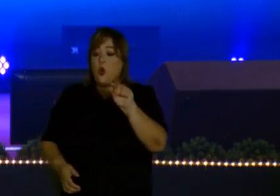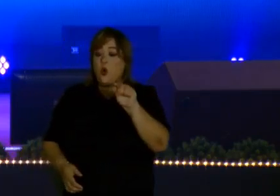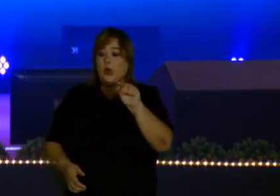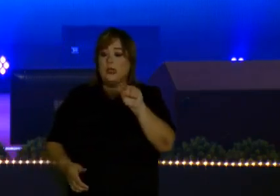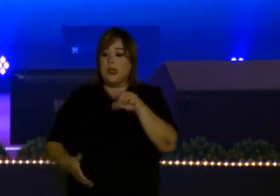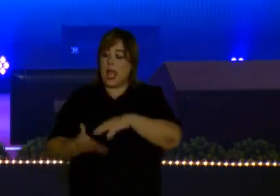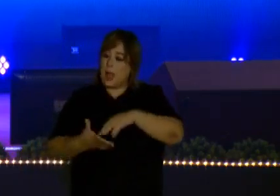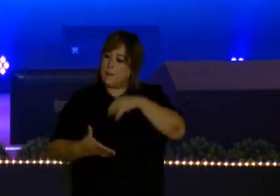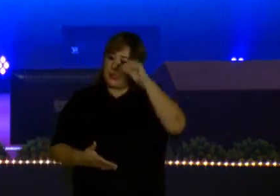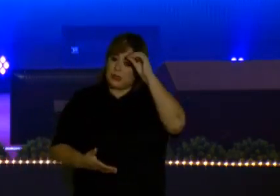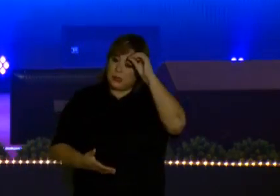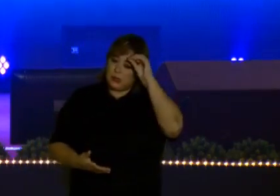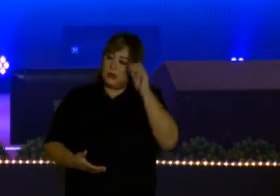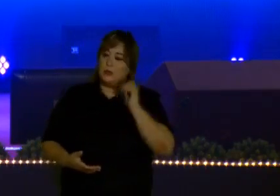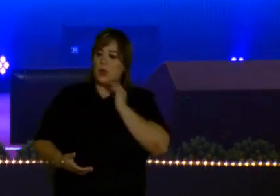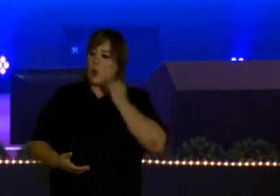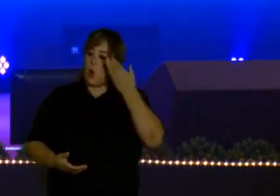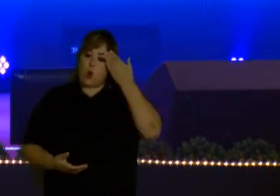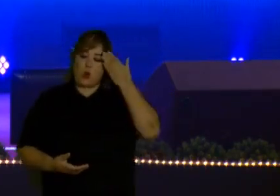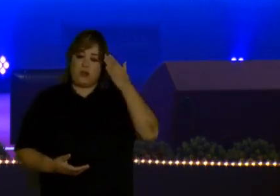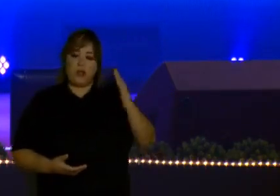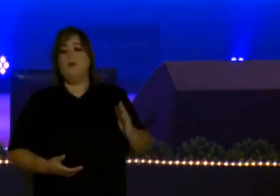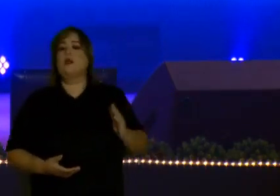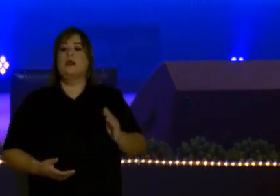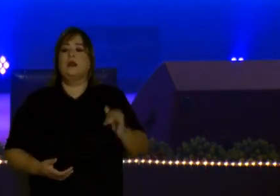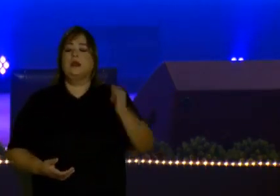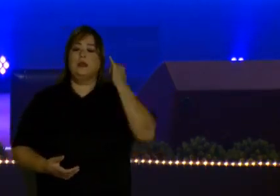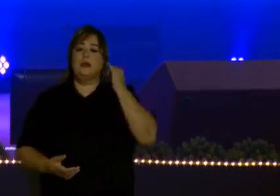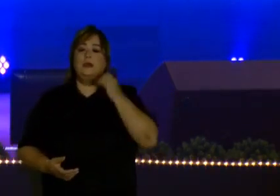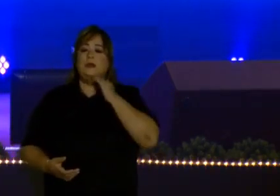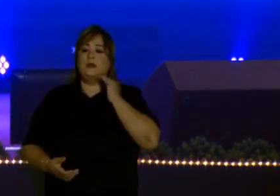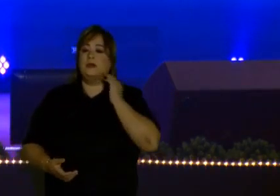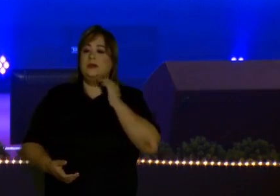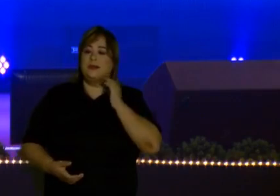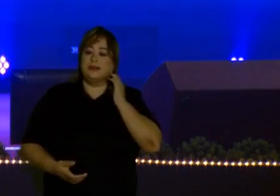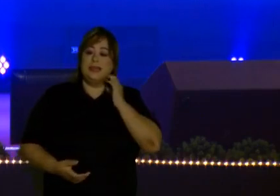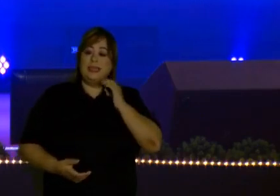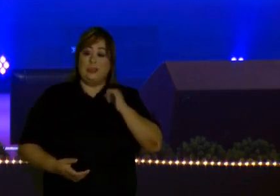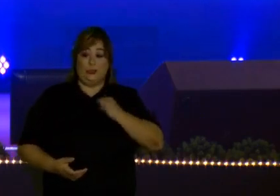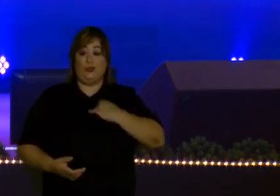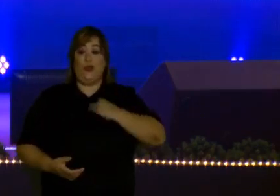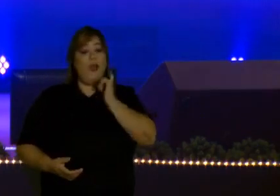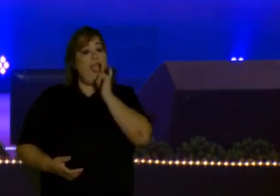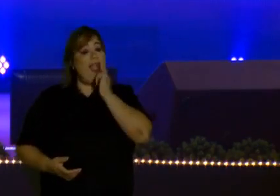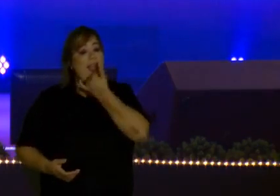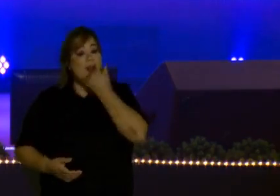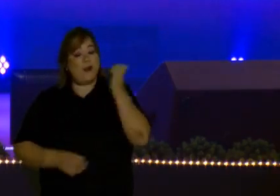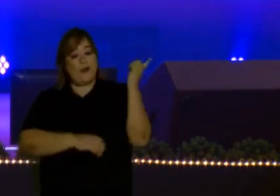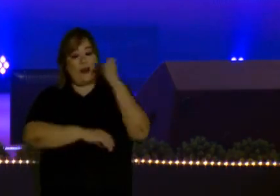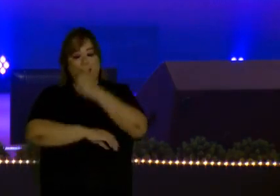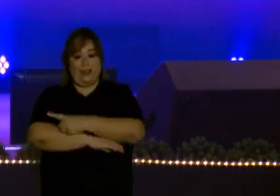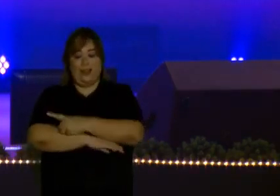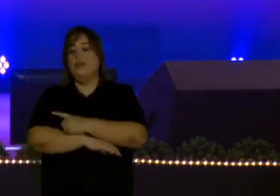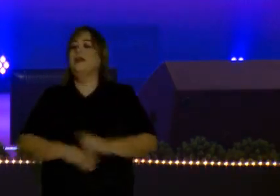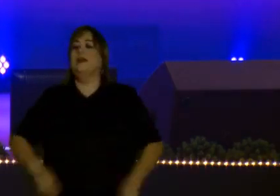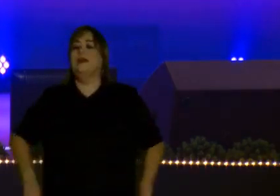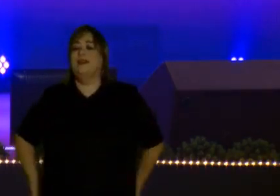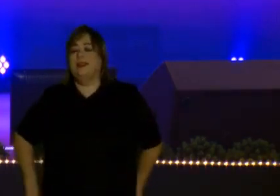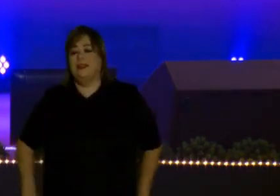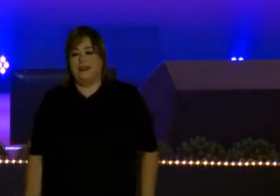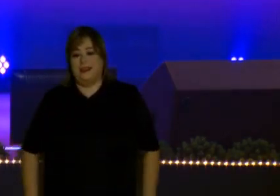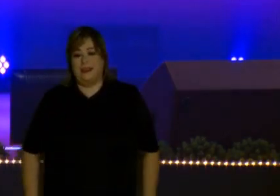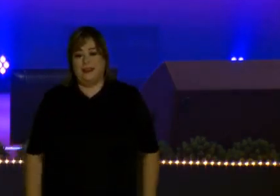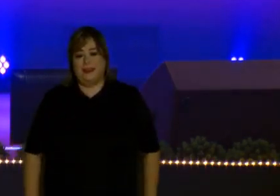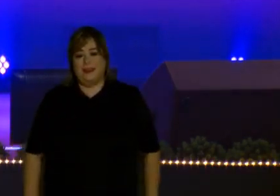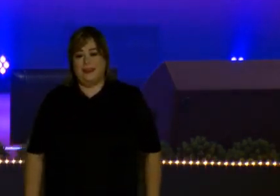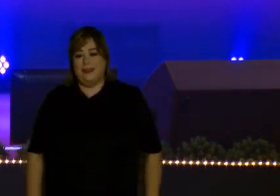estaba al día, se perdió, no sé qué, imagínese que yo puse hasta una fecha que no era. Tenía una semana de atraso, tanto me quería disfrutar la semana del 27 que